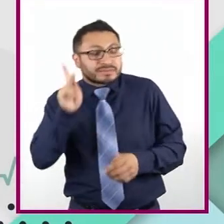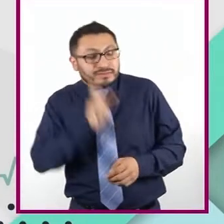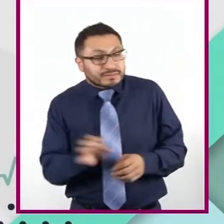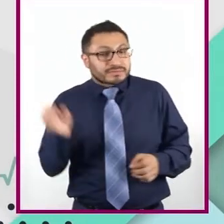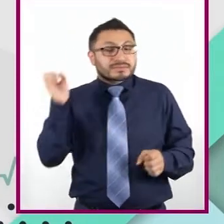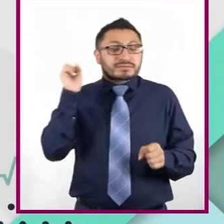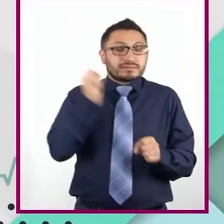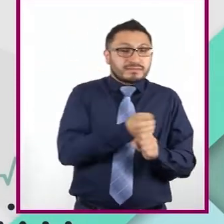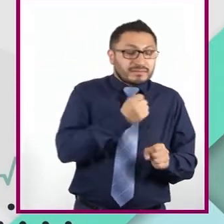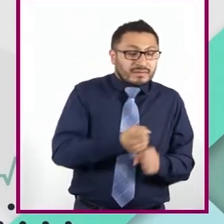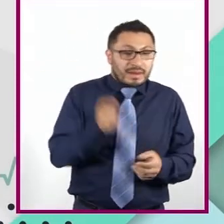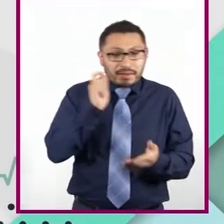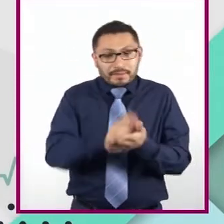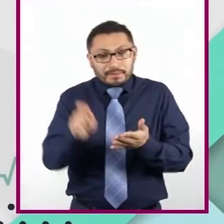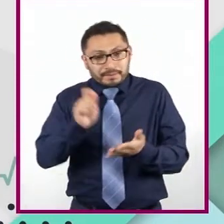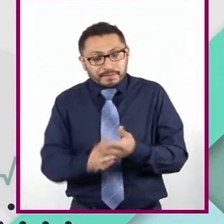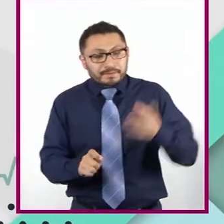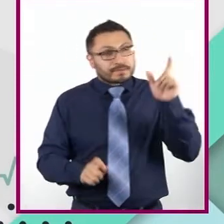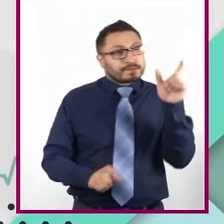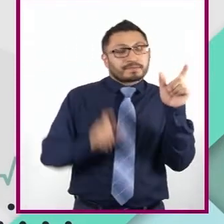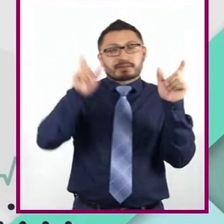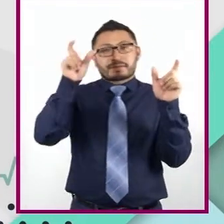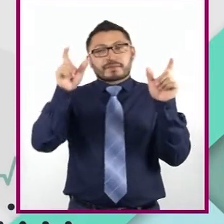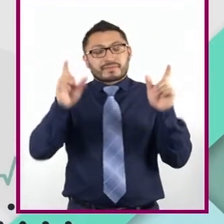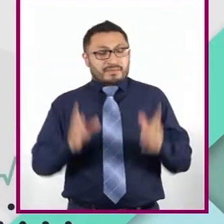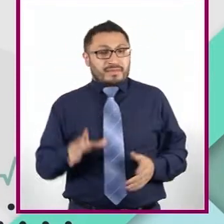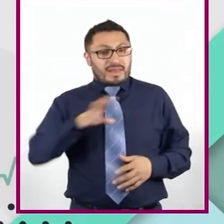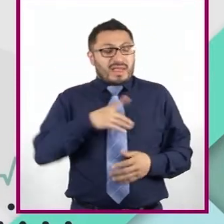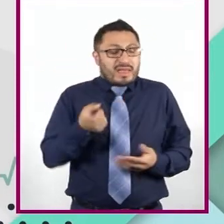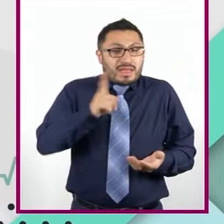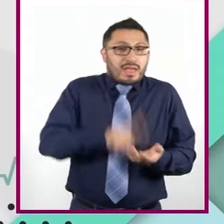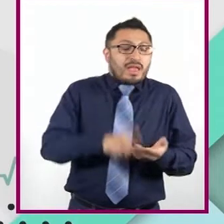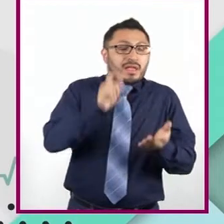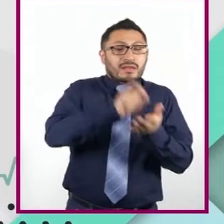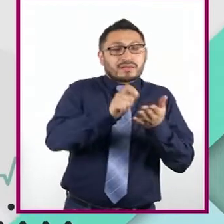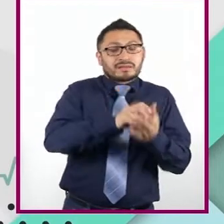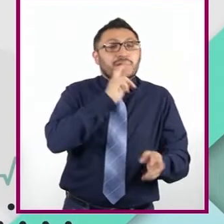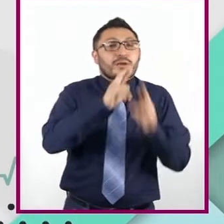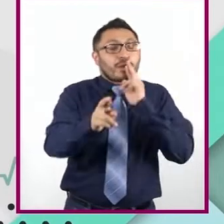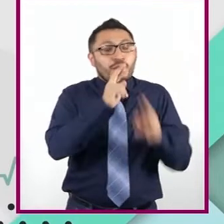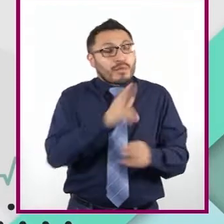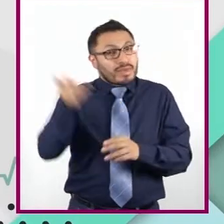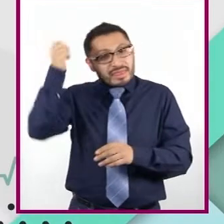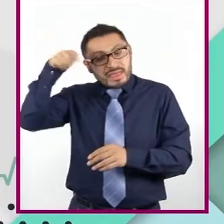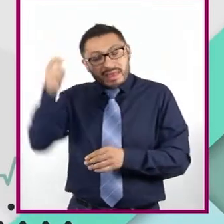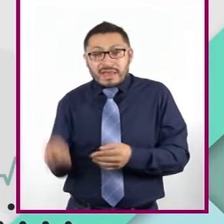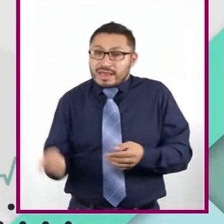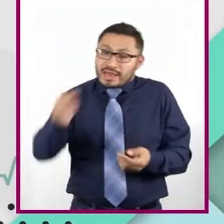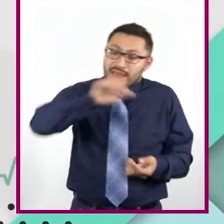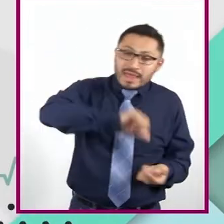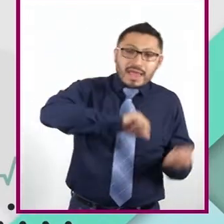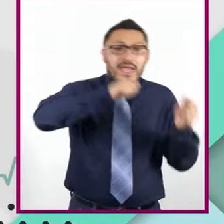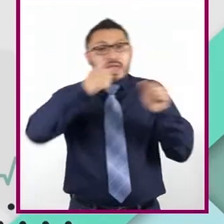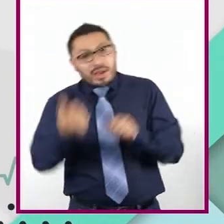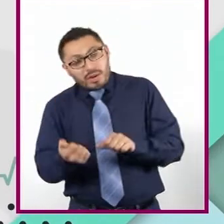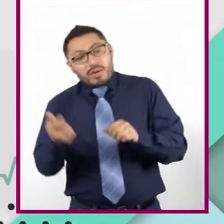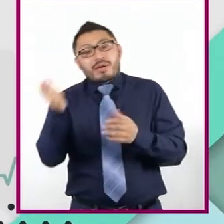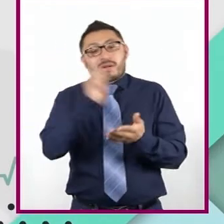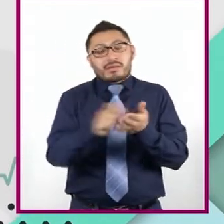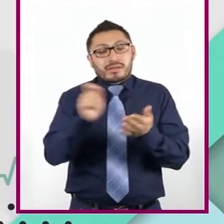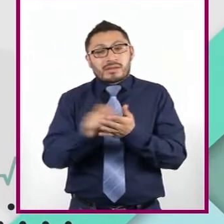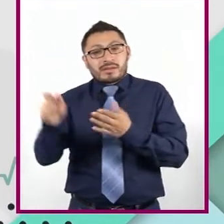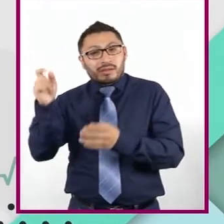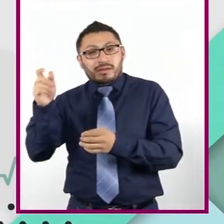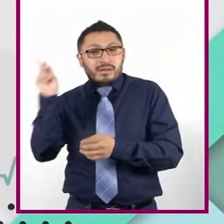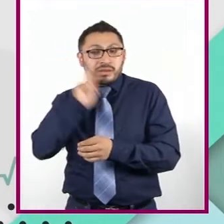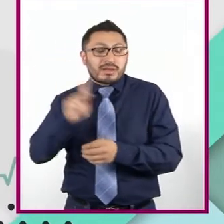dos tablas. En una incluimos los resultados de la probabilidad teórica y en la otra los de la probabilidad